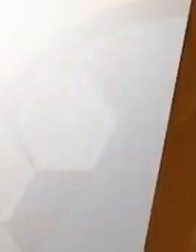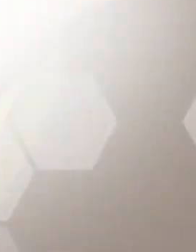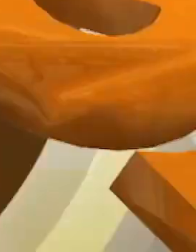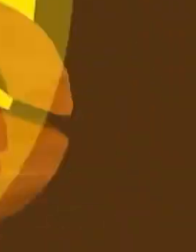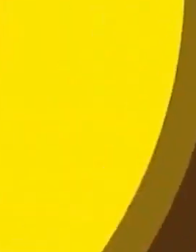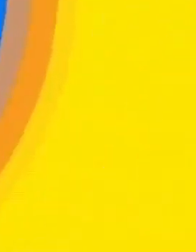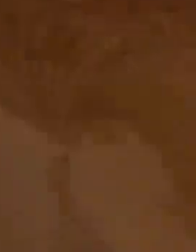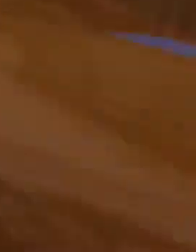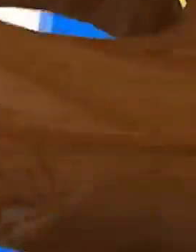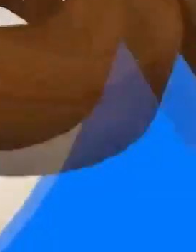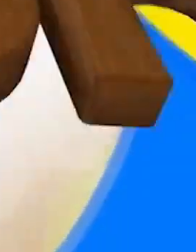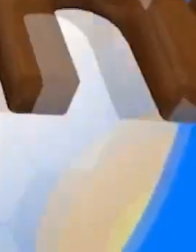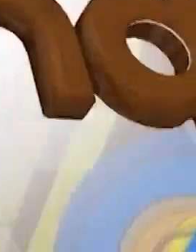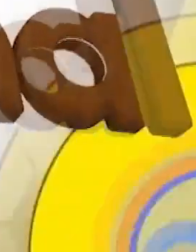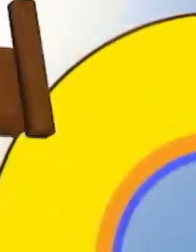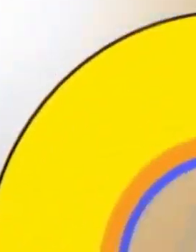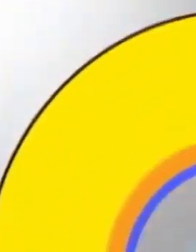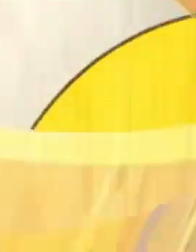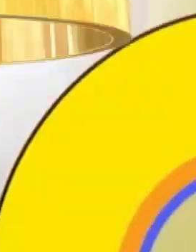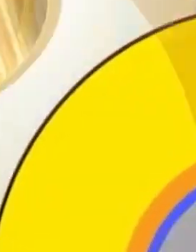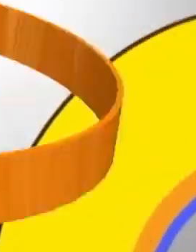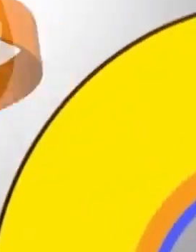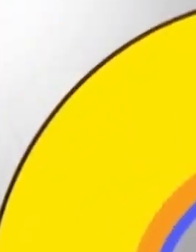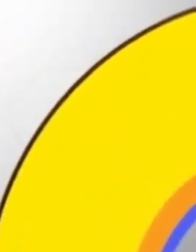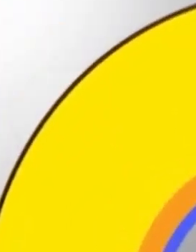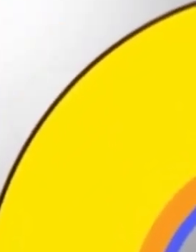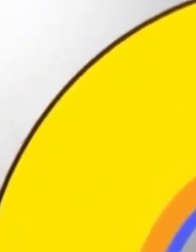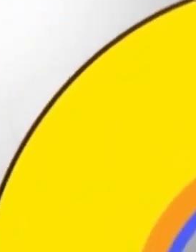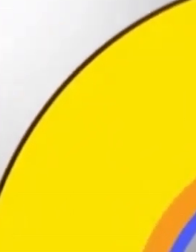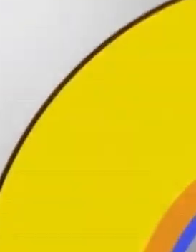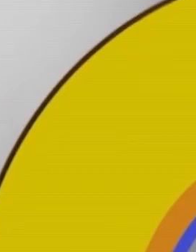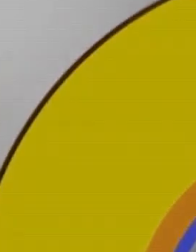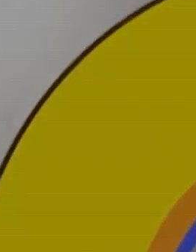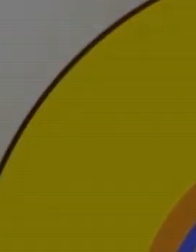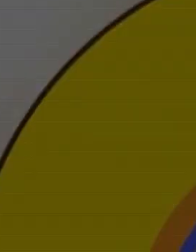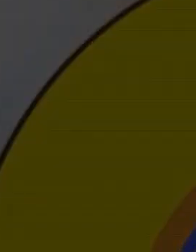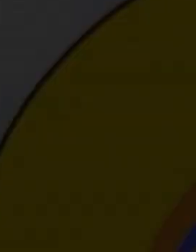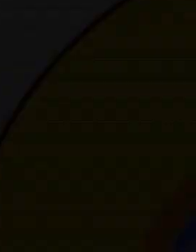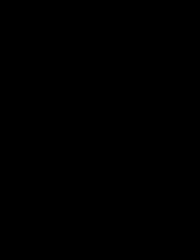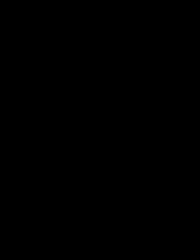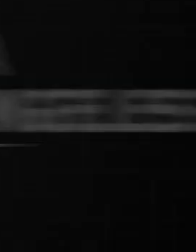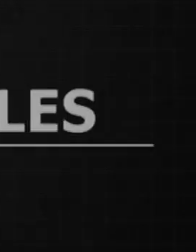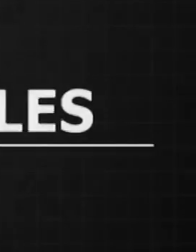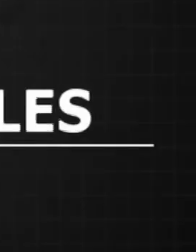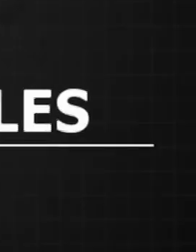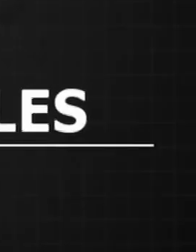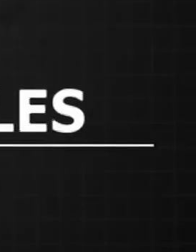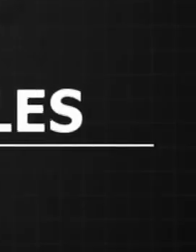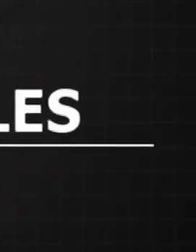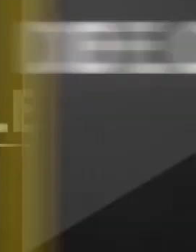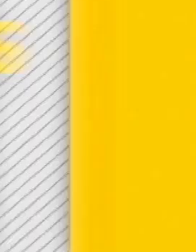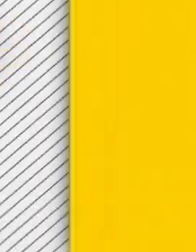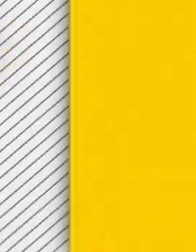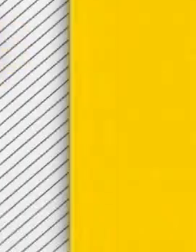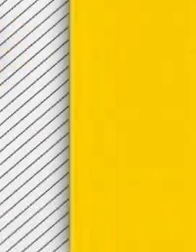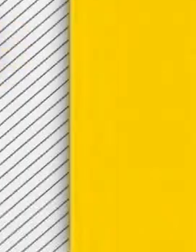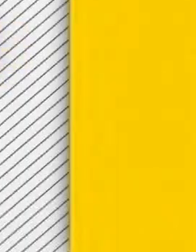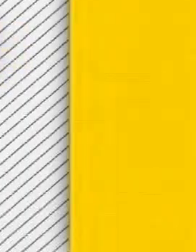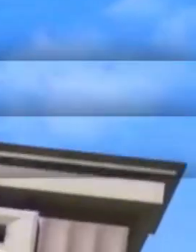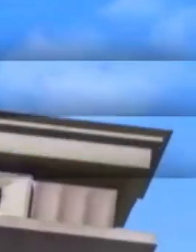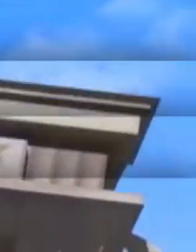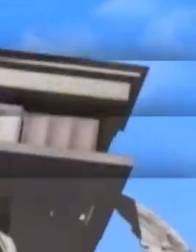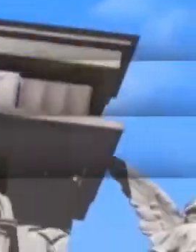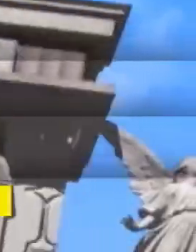Costa Rica, una voz que entona un canto libre y la esperanza tejiendo al futuro. Acompáñenos en una de